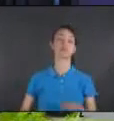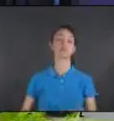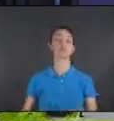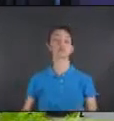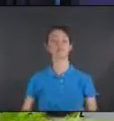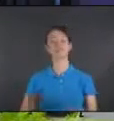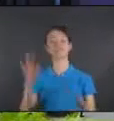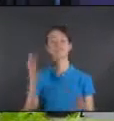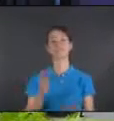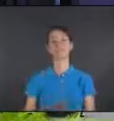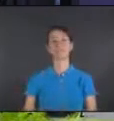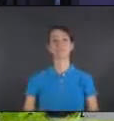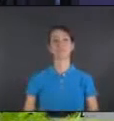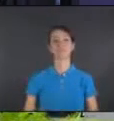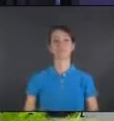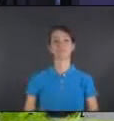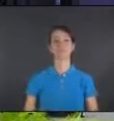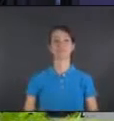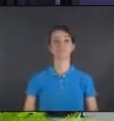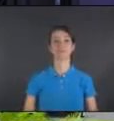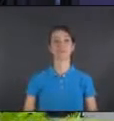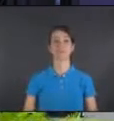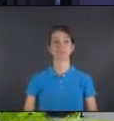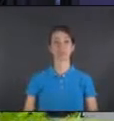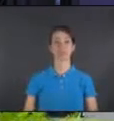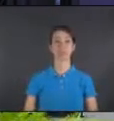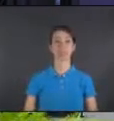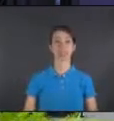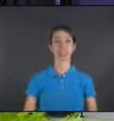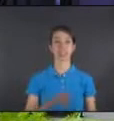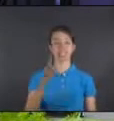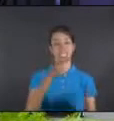Mire, ¿dónde se le quitaron las amarras a los 3 jóvenes hebreos?